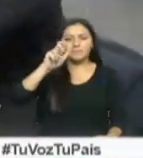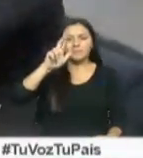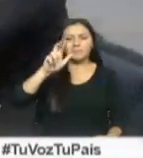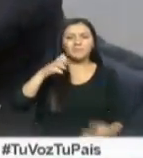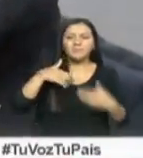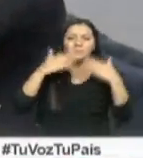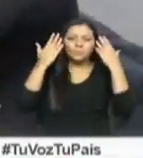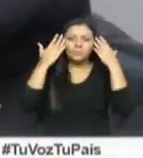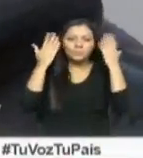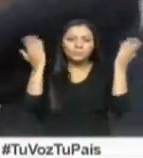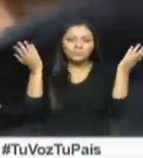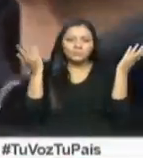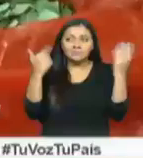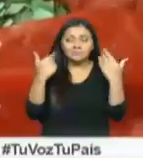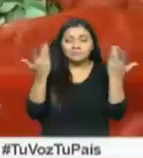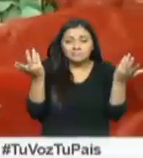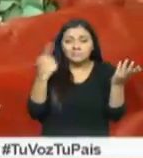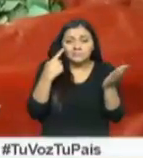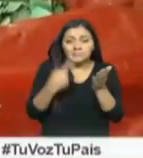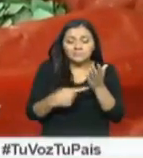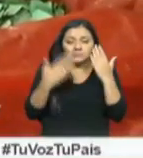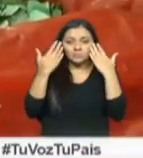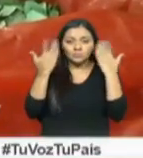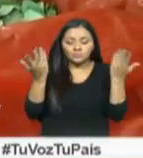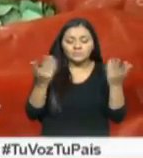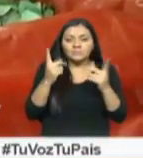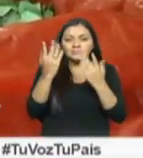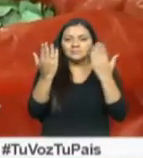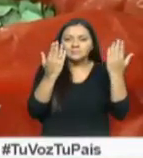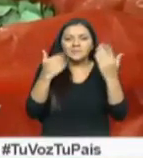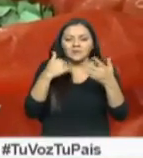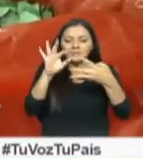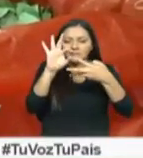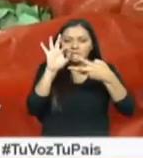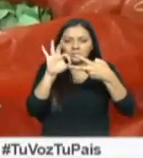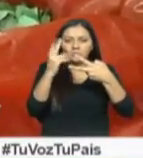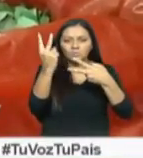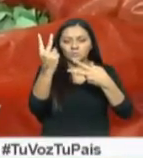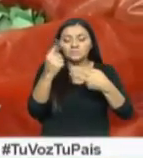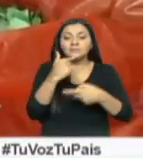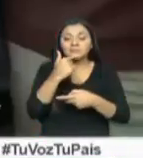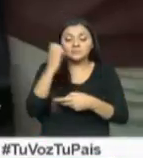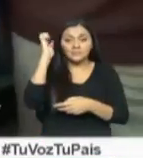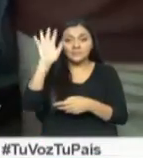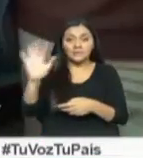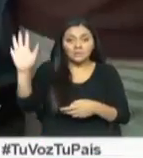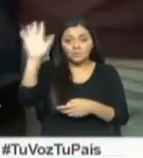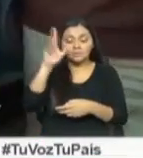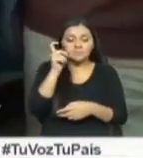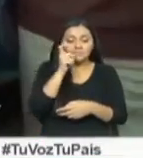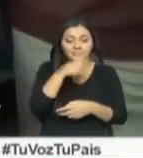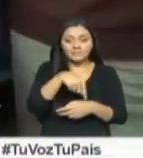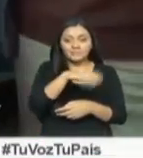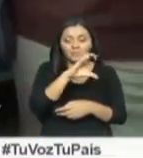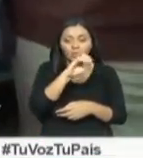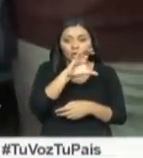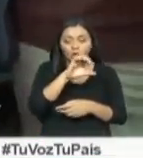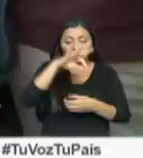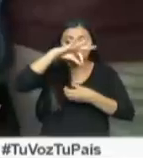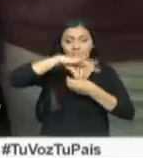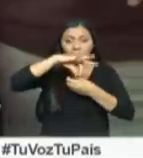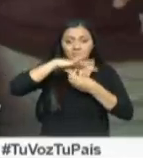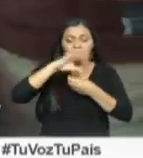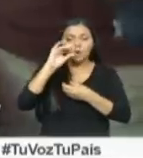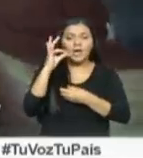un suspensivo para qué será. Un estudio financiado por la Unión Europea señala que la demanda legal de coca para infusión, mascado